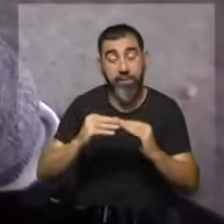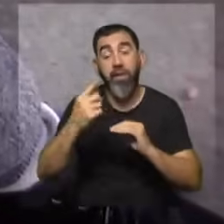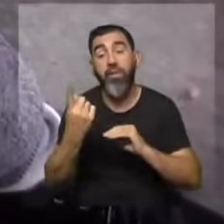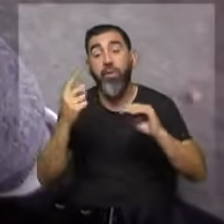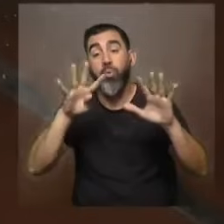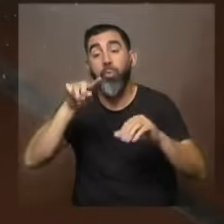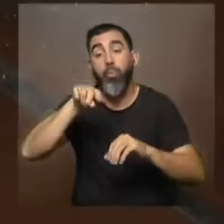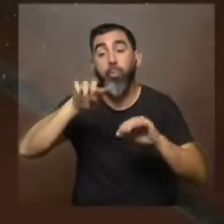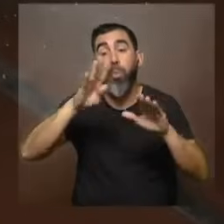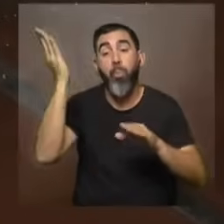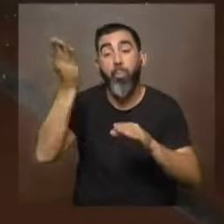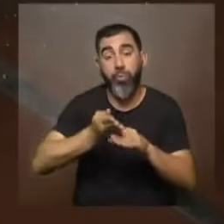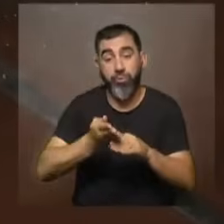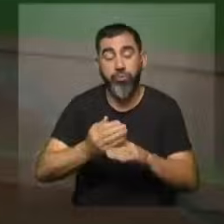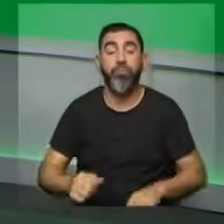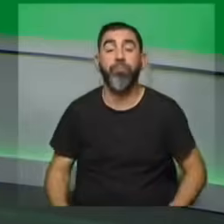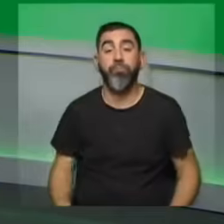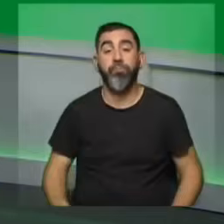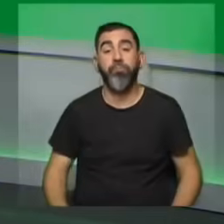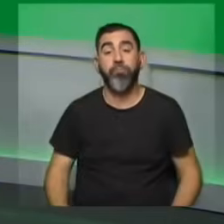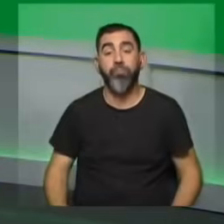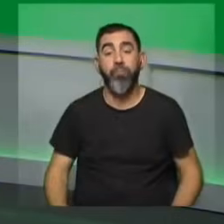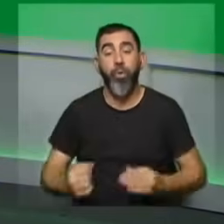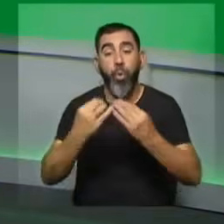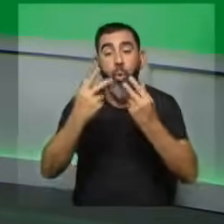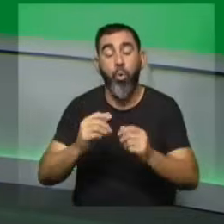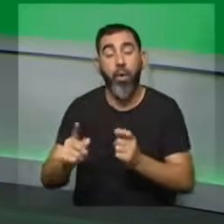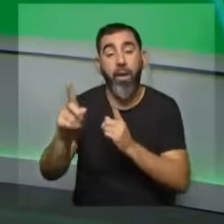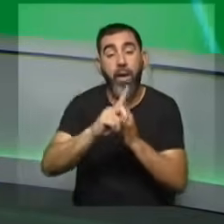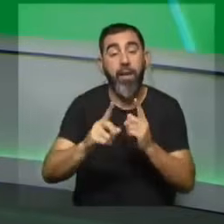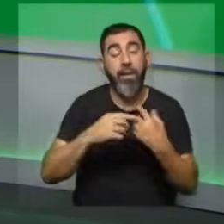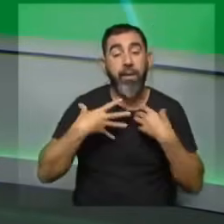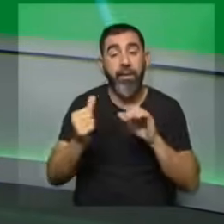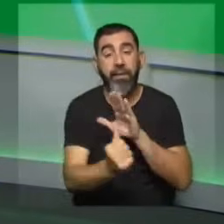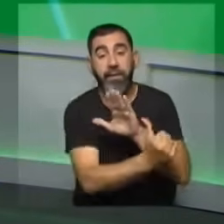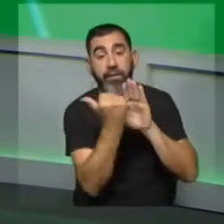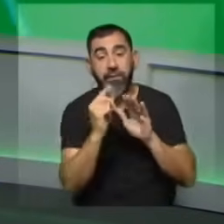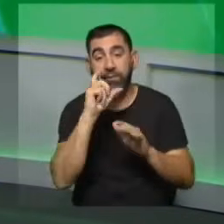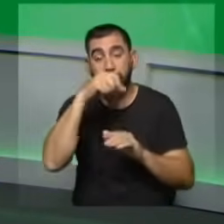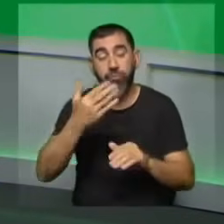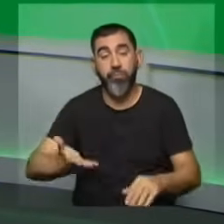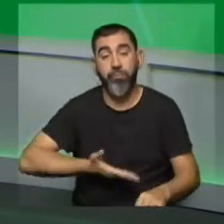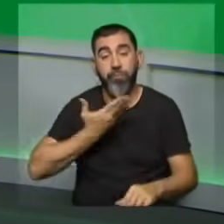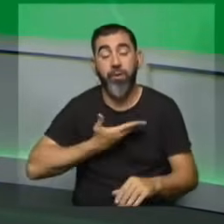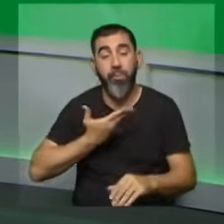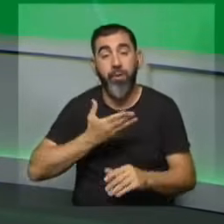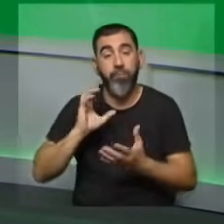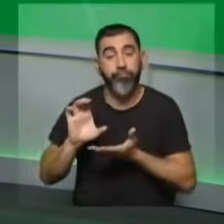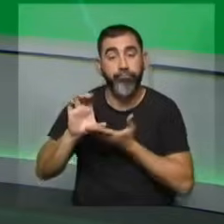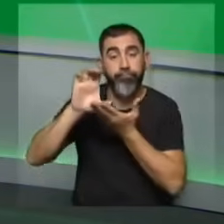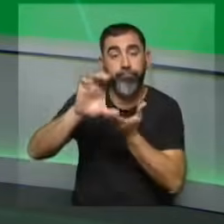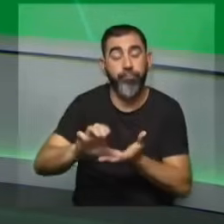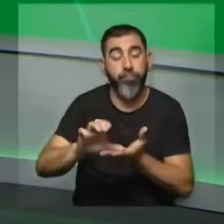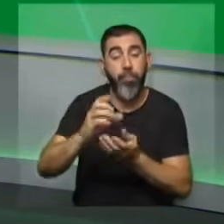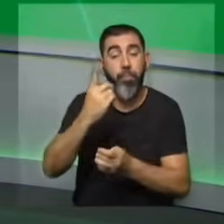19,9 por. la organización de usuarios de la salud del Oeste de Montevideo está reclamando más inversión en el